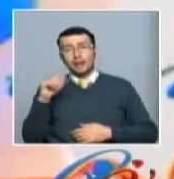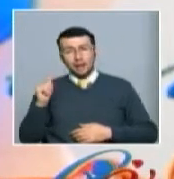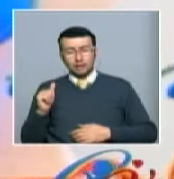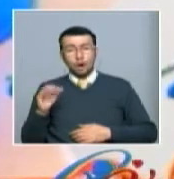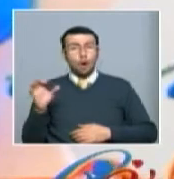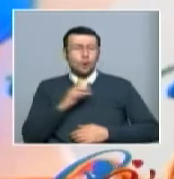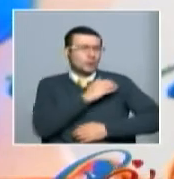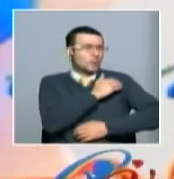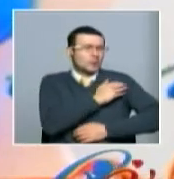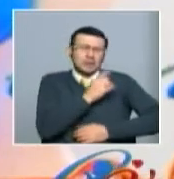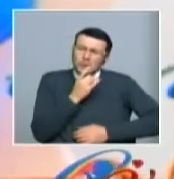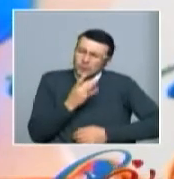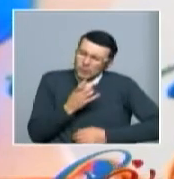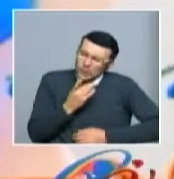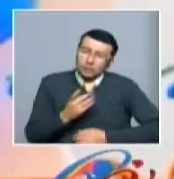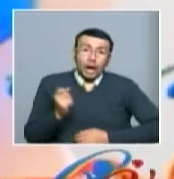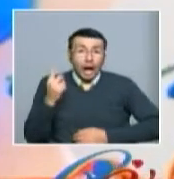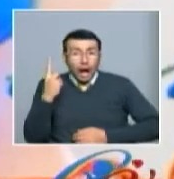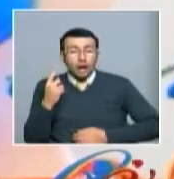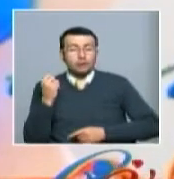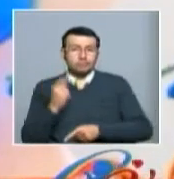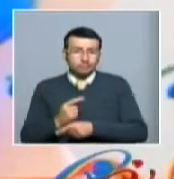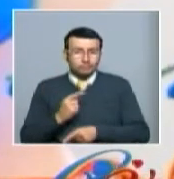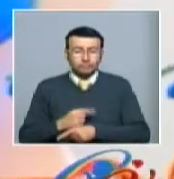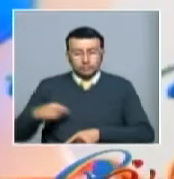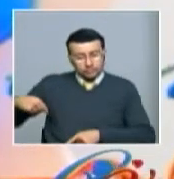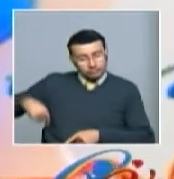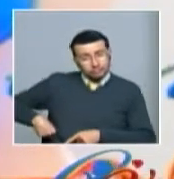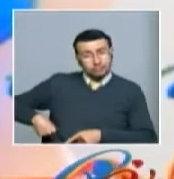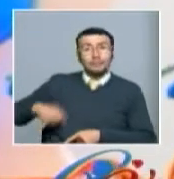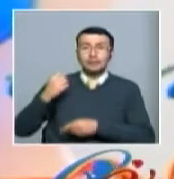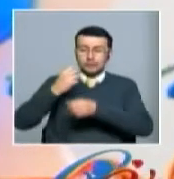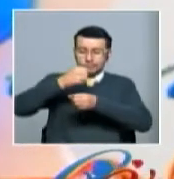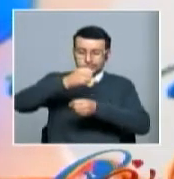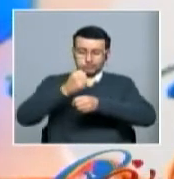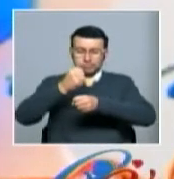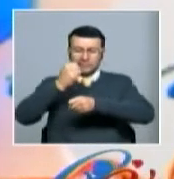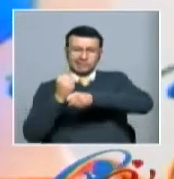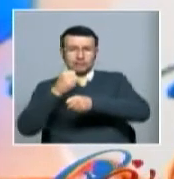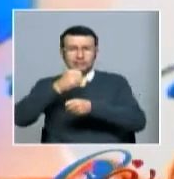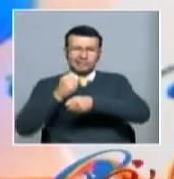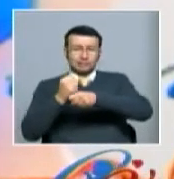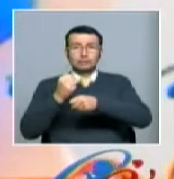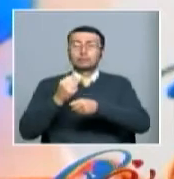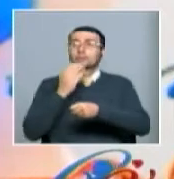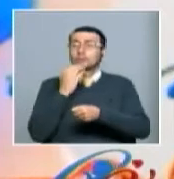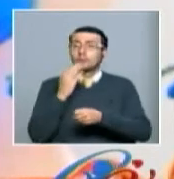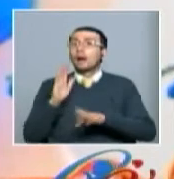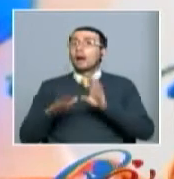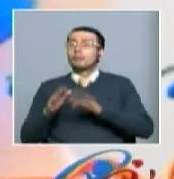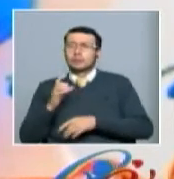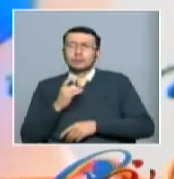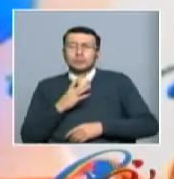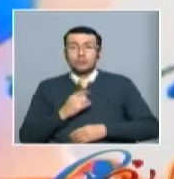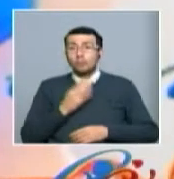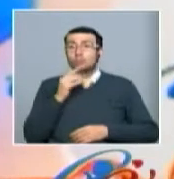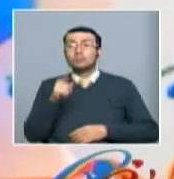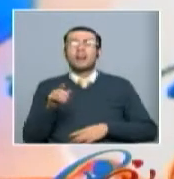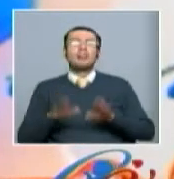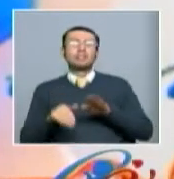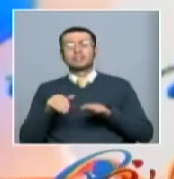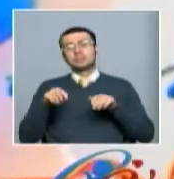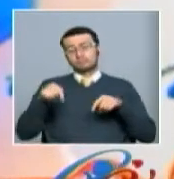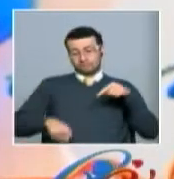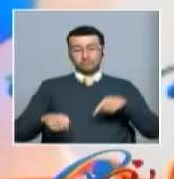dolor de un hombro, de cualquier parte donde se presente esa hernia. Es que está machacándole. Si uno haciendo carrizo